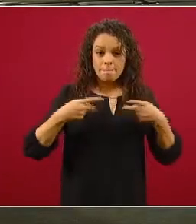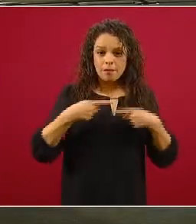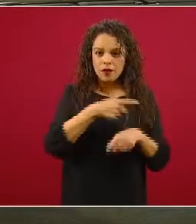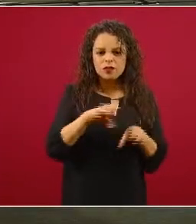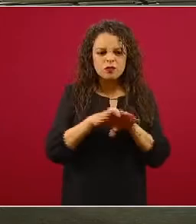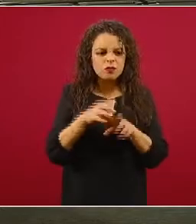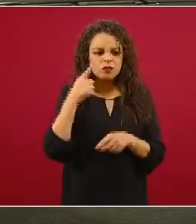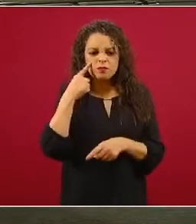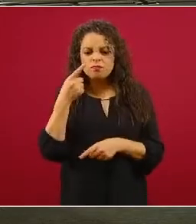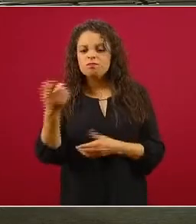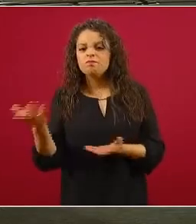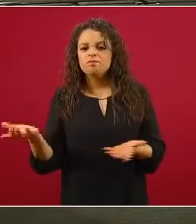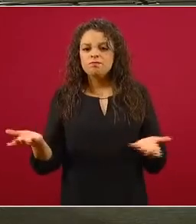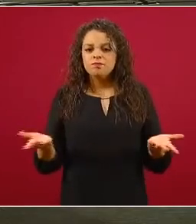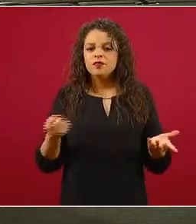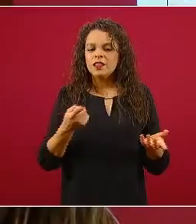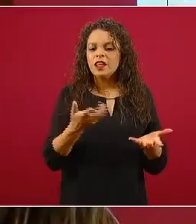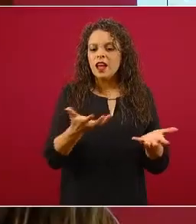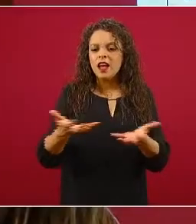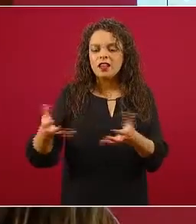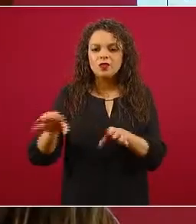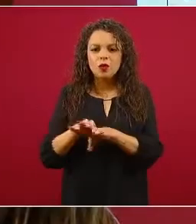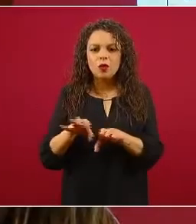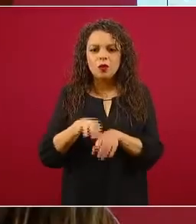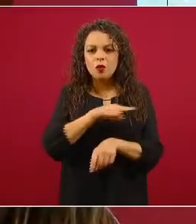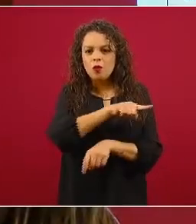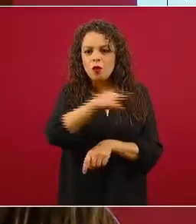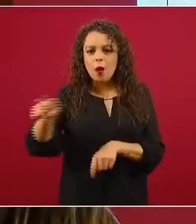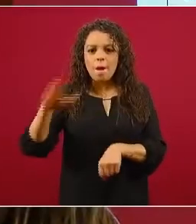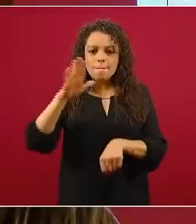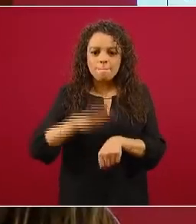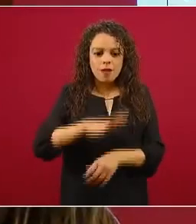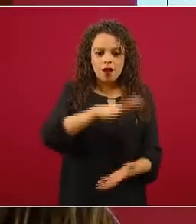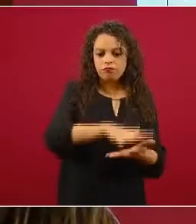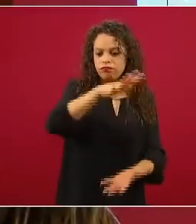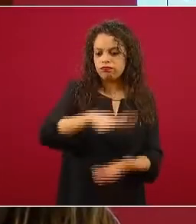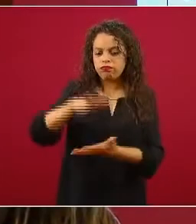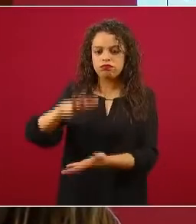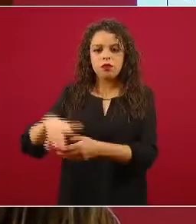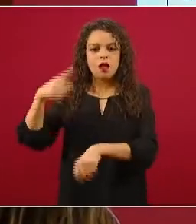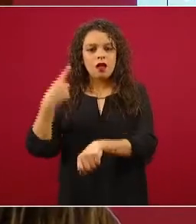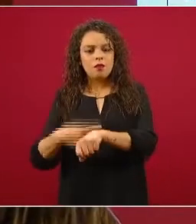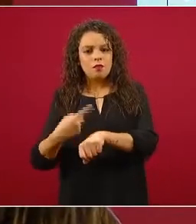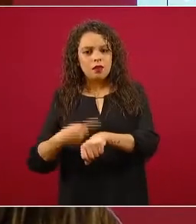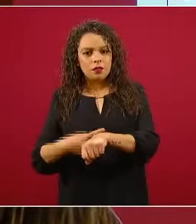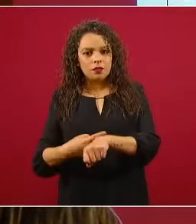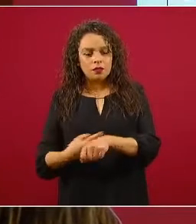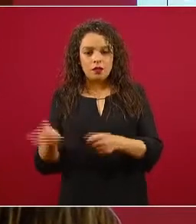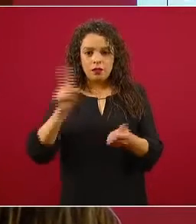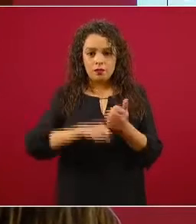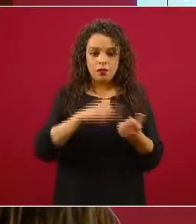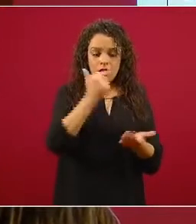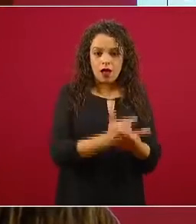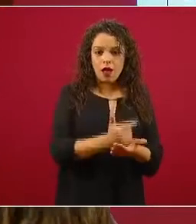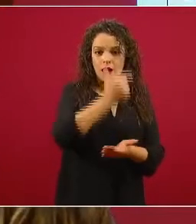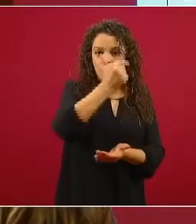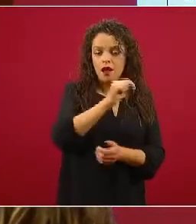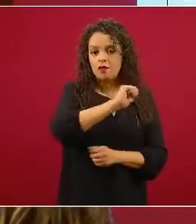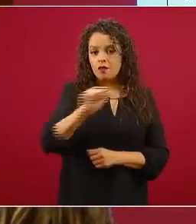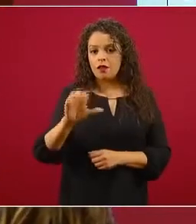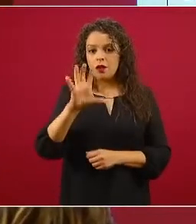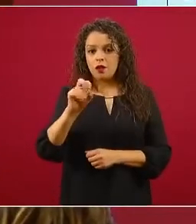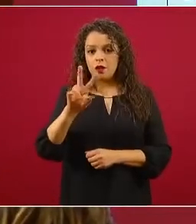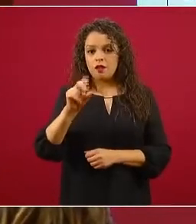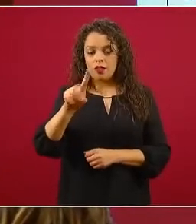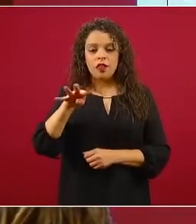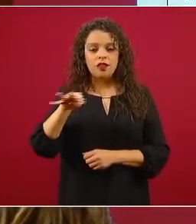tiene para la carga de enfermedad que hemos observado como enfermedad grave de COVID-19?